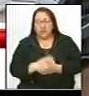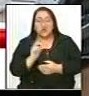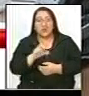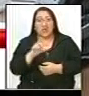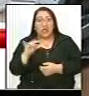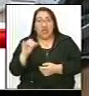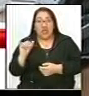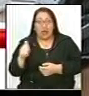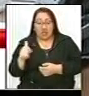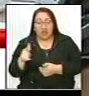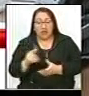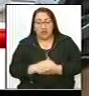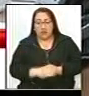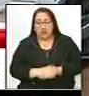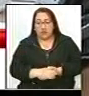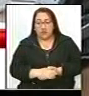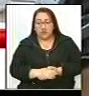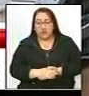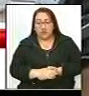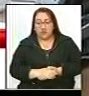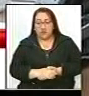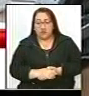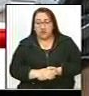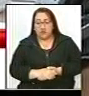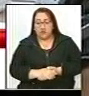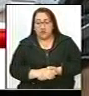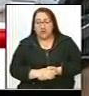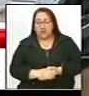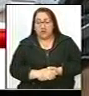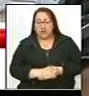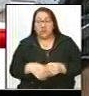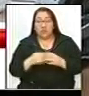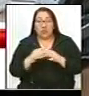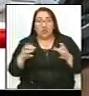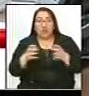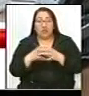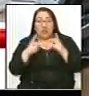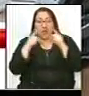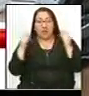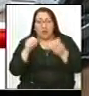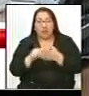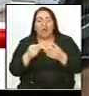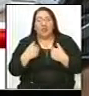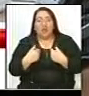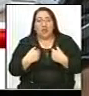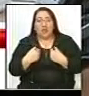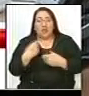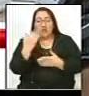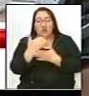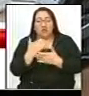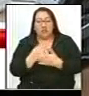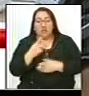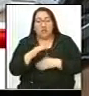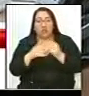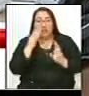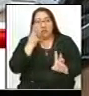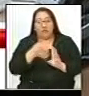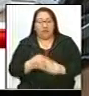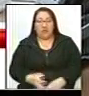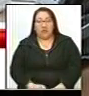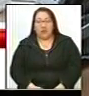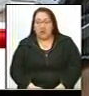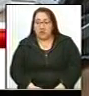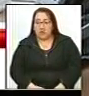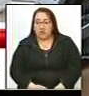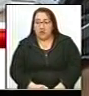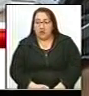que es esta agencia, que es la sigla de la agencia japonesa, tiene unos requisitos para el perfil de las personas que